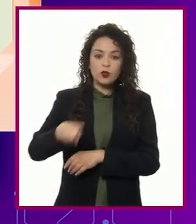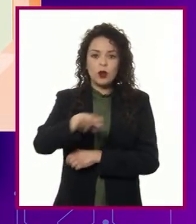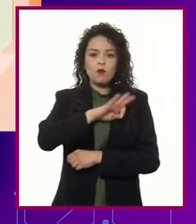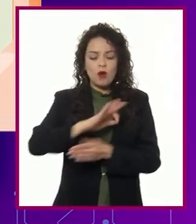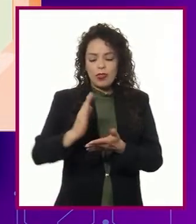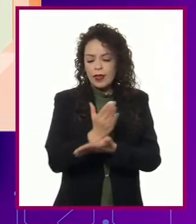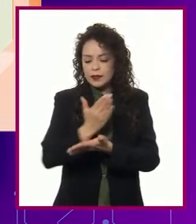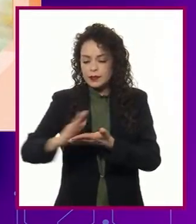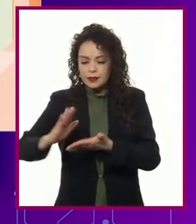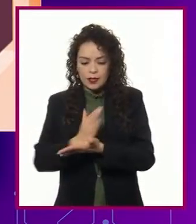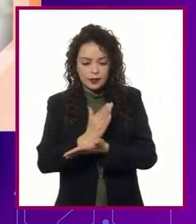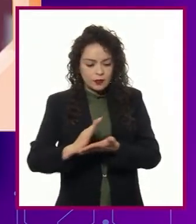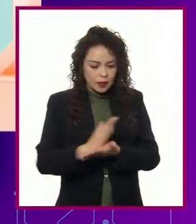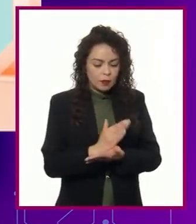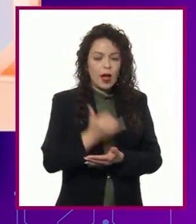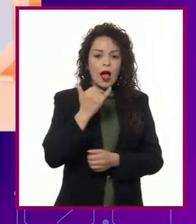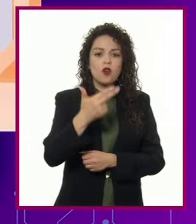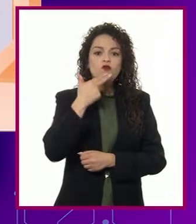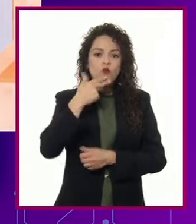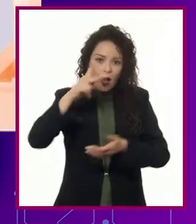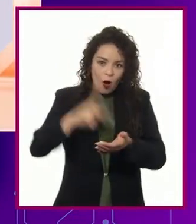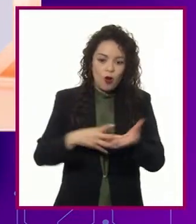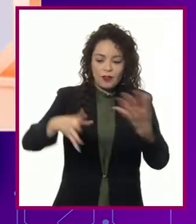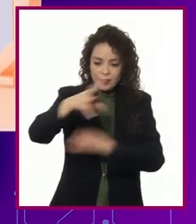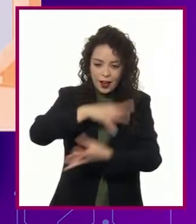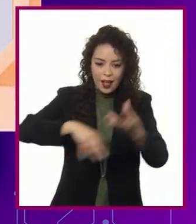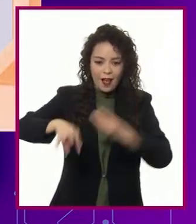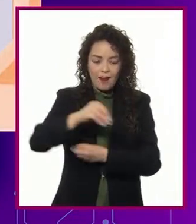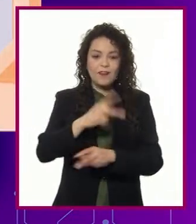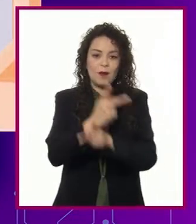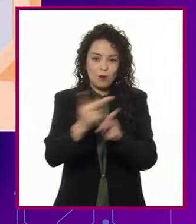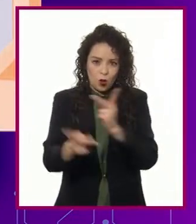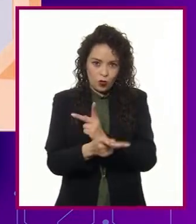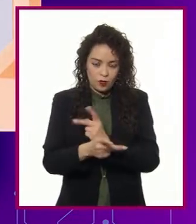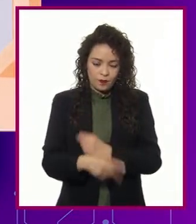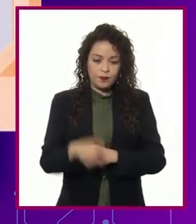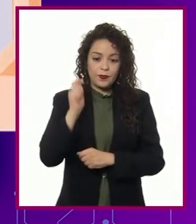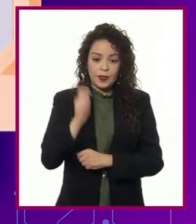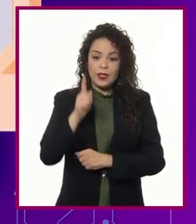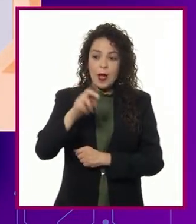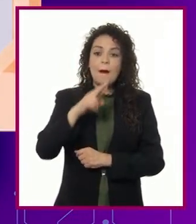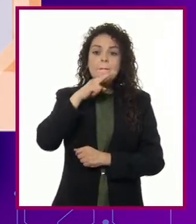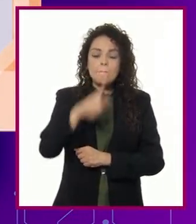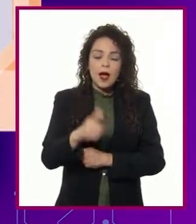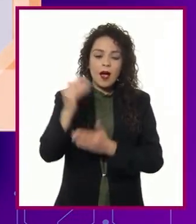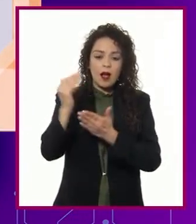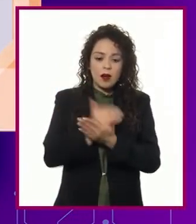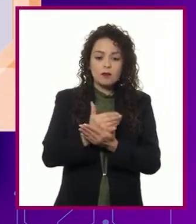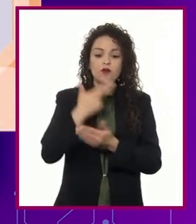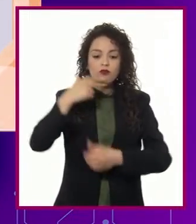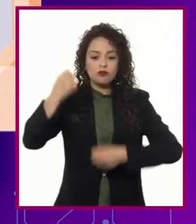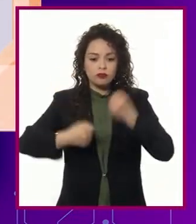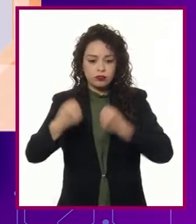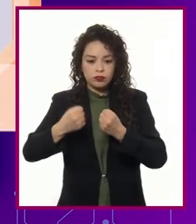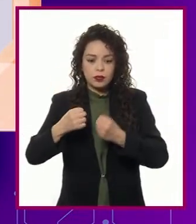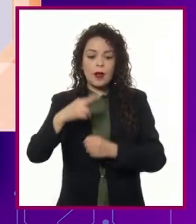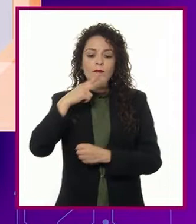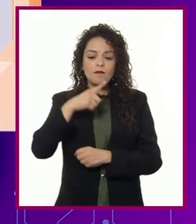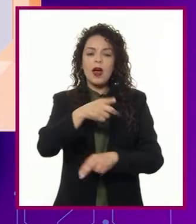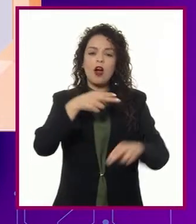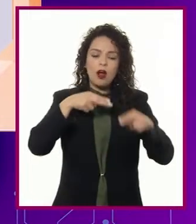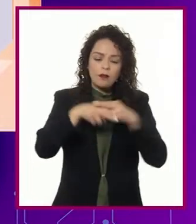correctamente los que no. Prefiere el transporte público, la bicicleta y las caminatas en vez del